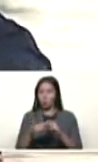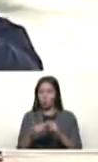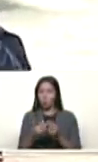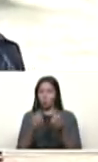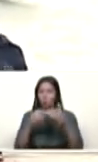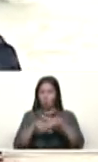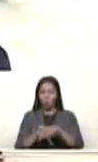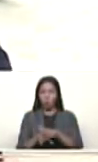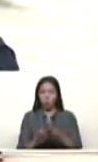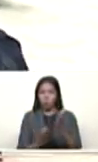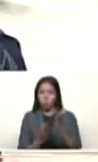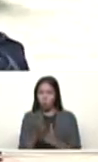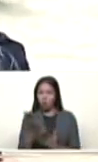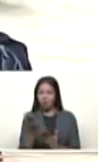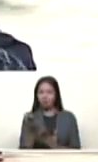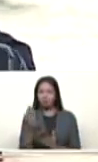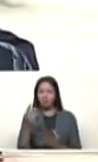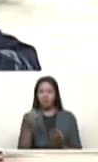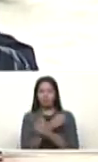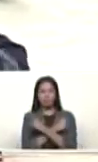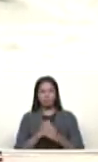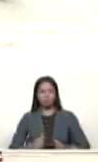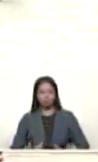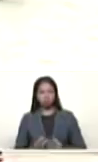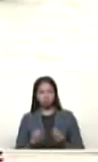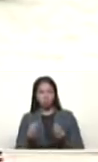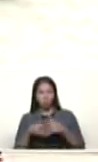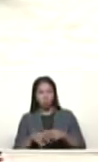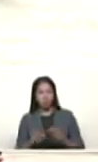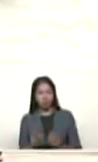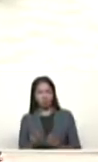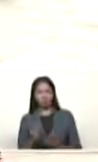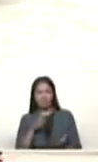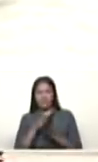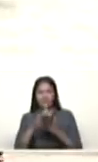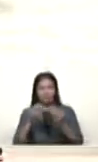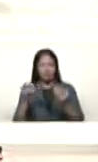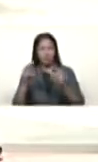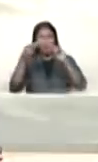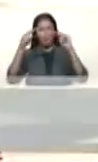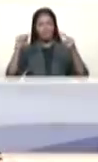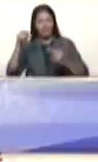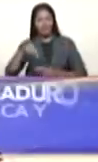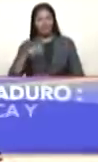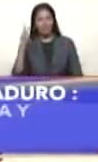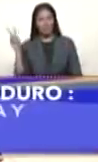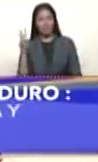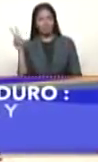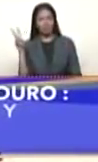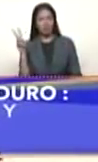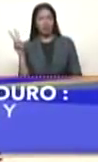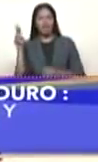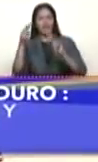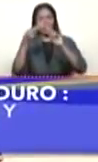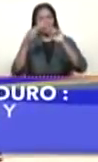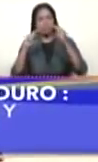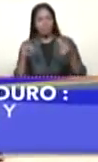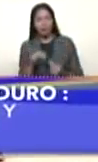cohesión, la lealtad de la Fuerza Armada Nacional Bolivariana es la garantía de la paz venezolana, de la paz